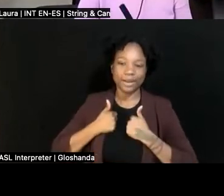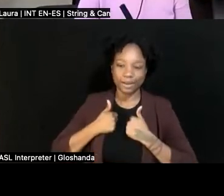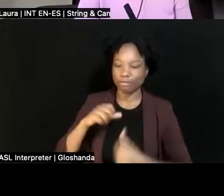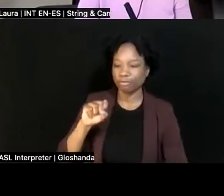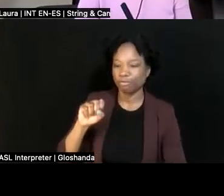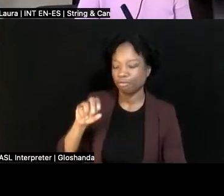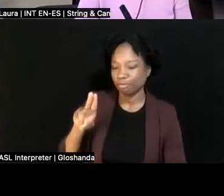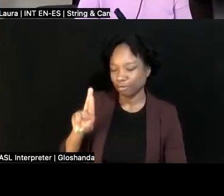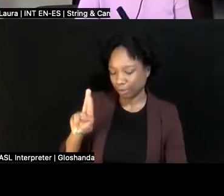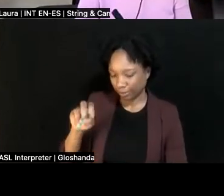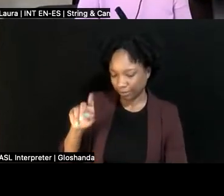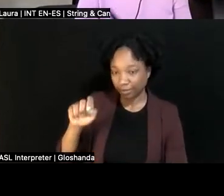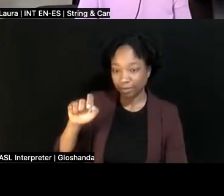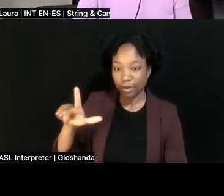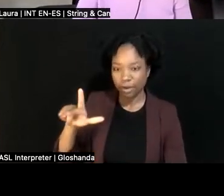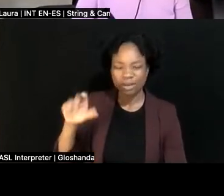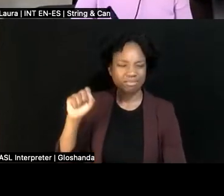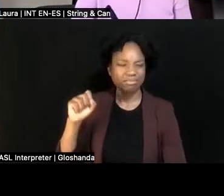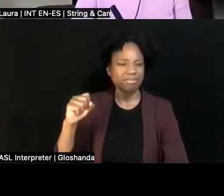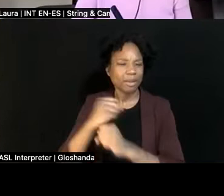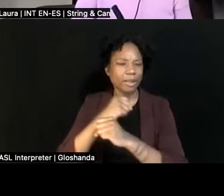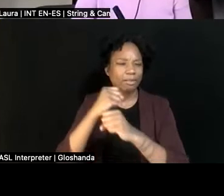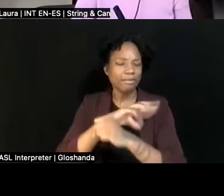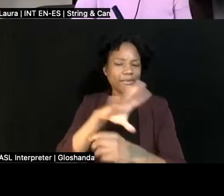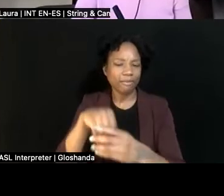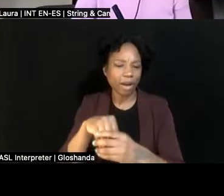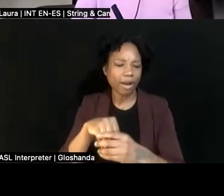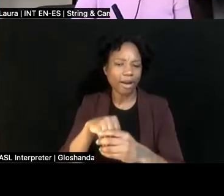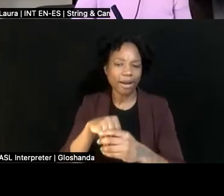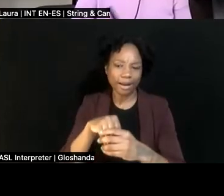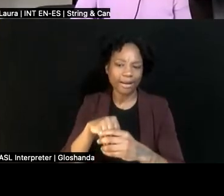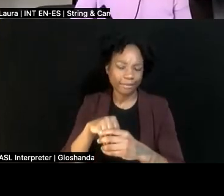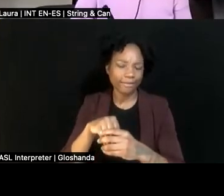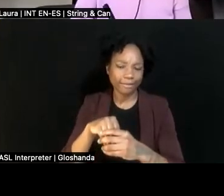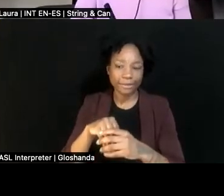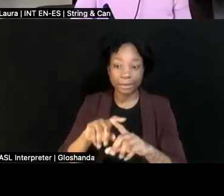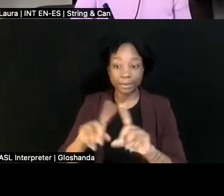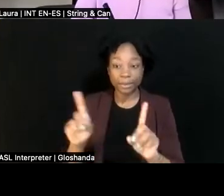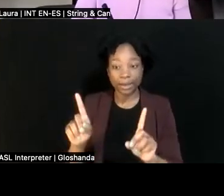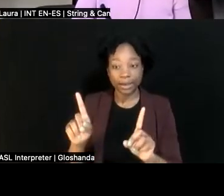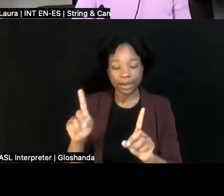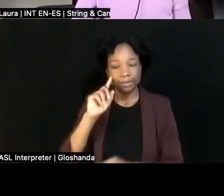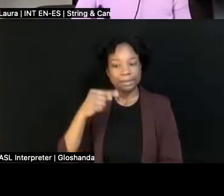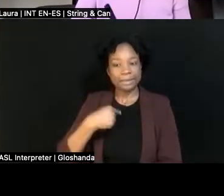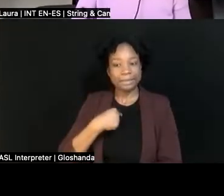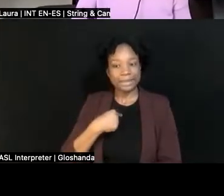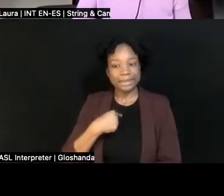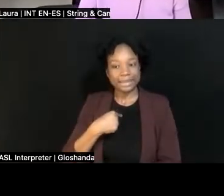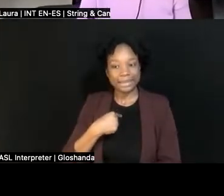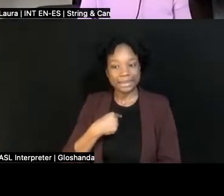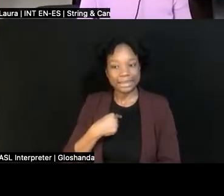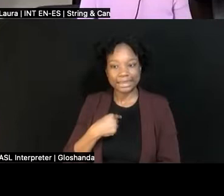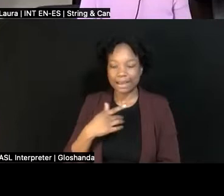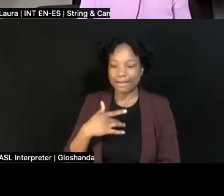lucha, claro que por supuesto que es, pero para mí una